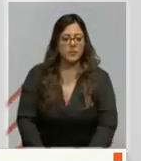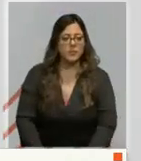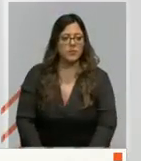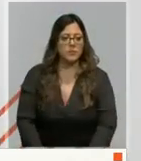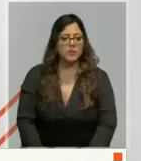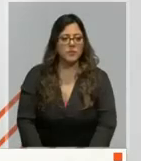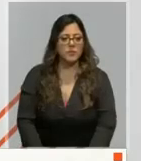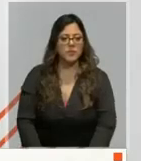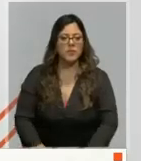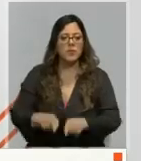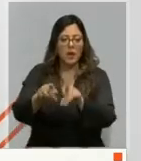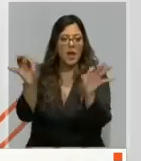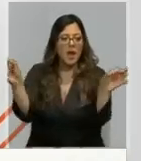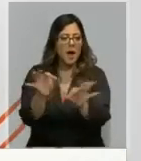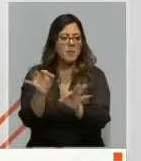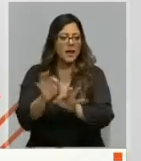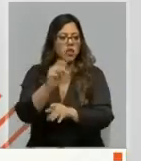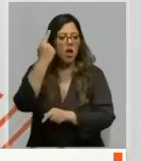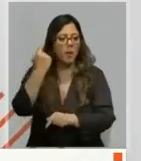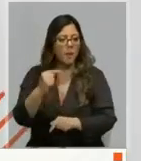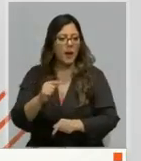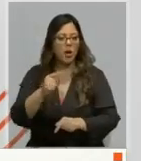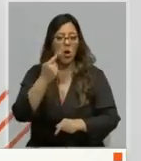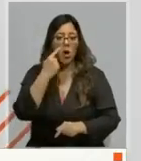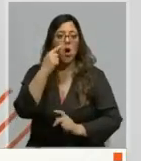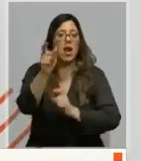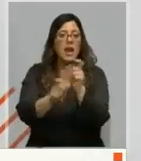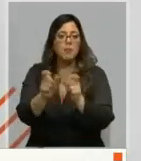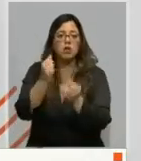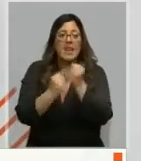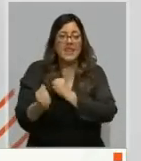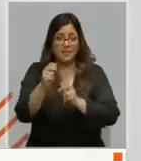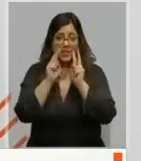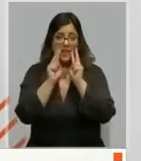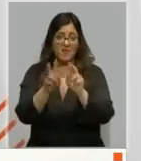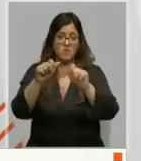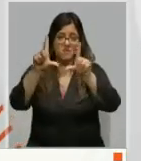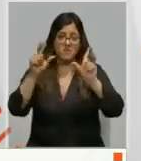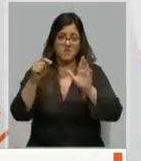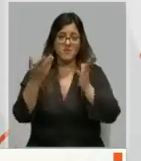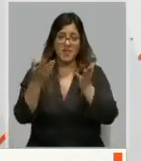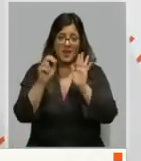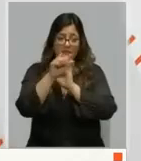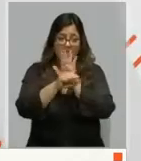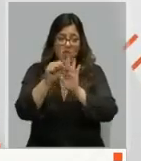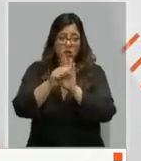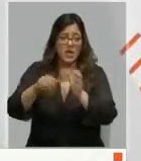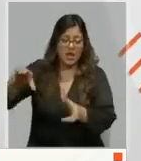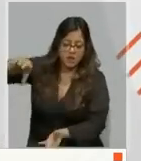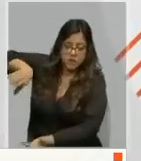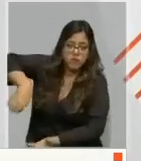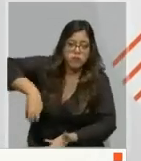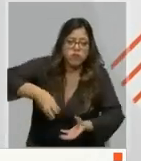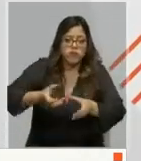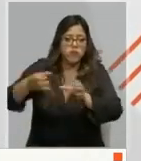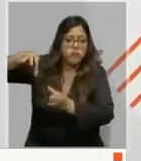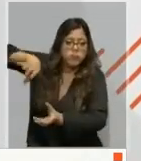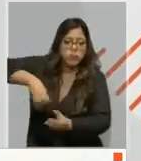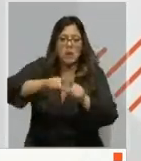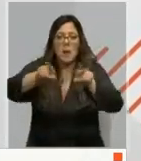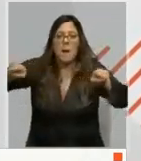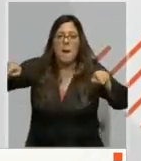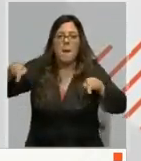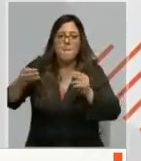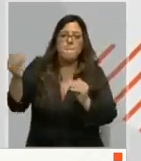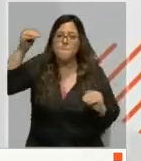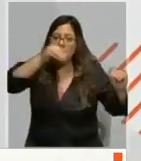Bueno, ahí está la explicación, pero en lo concreto, las personas desesperadas, como ustedes pueden apreciar en imágenes, llenando los bidones y sacando el agua desde las piscinas, va a